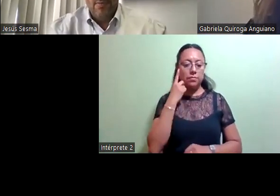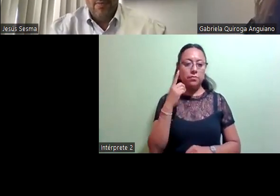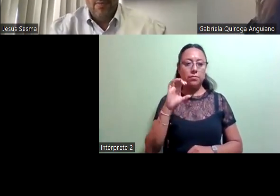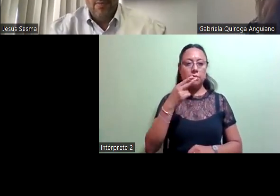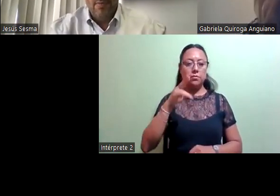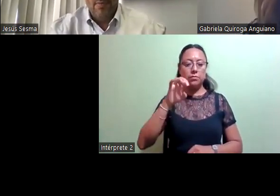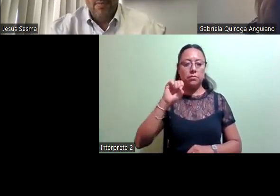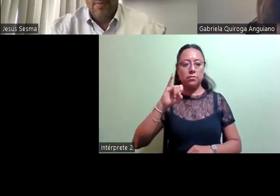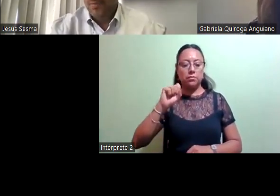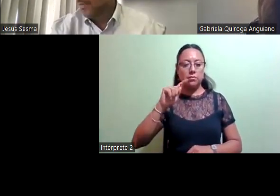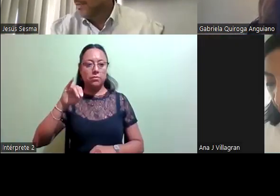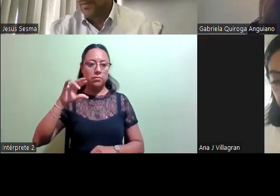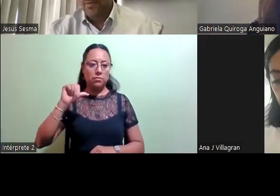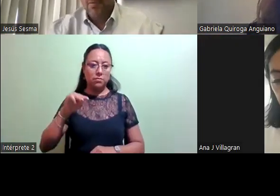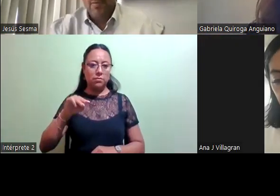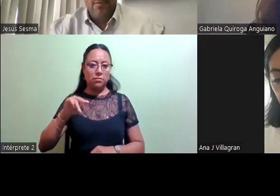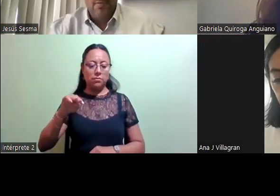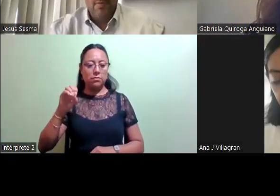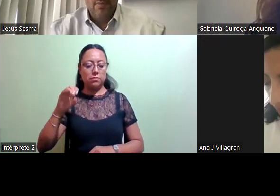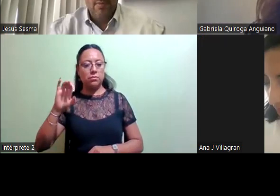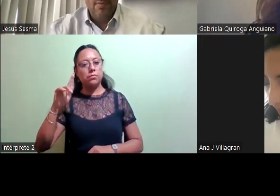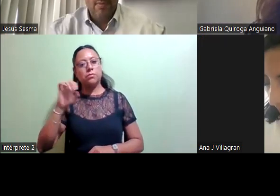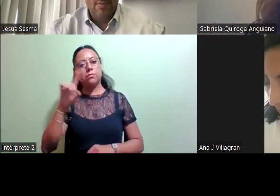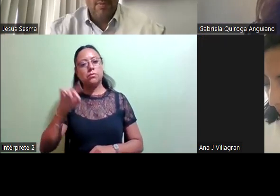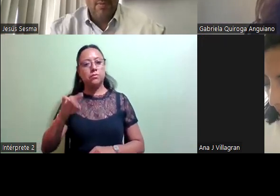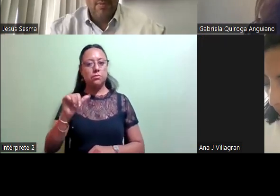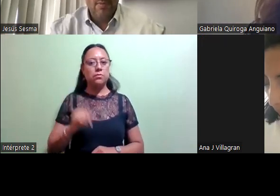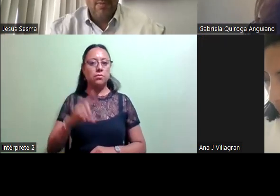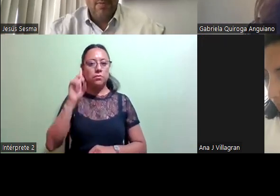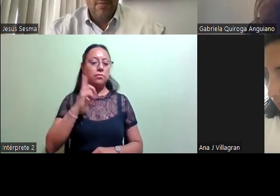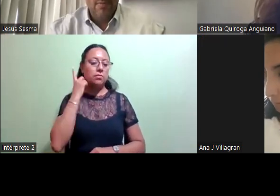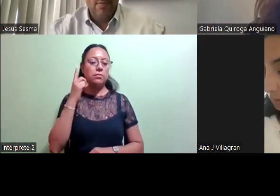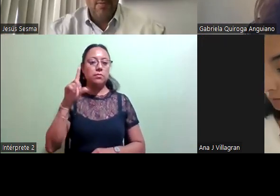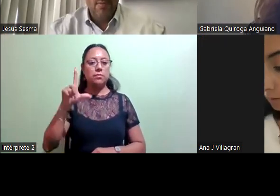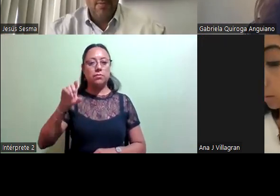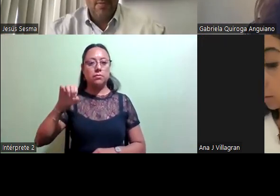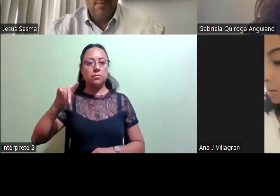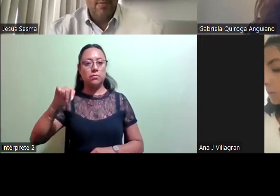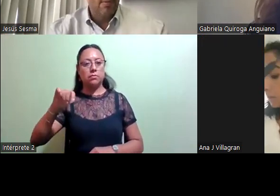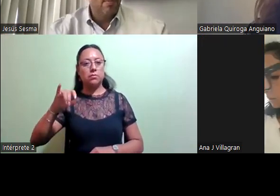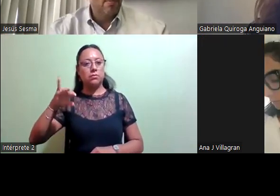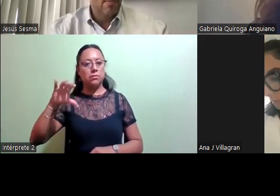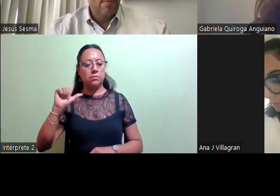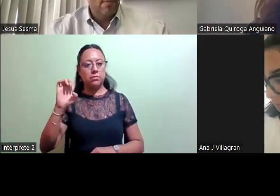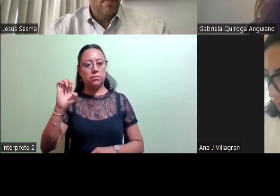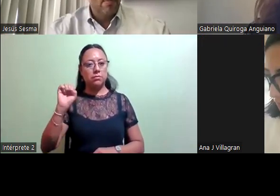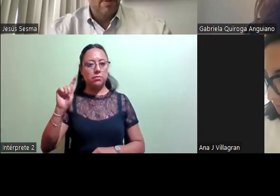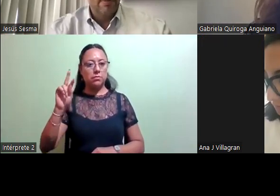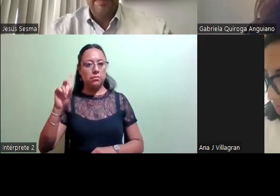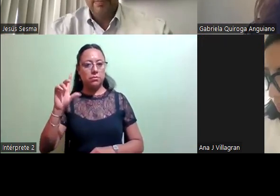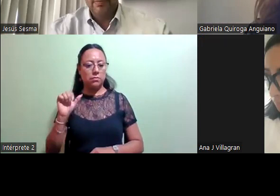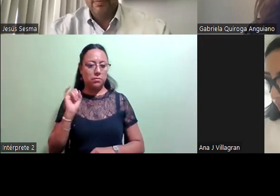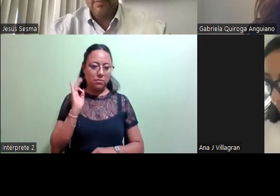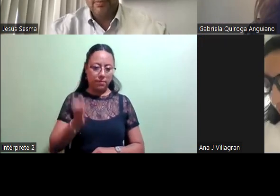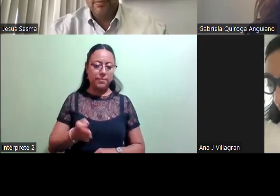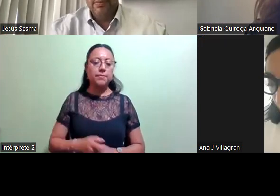Todavía no se incorpora. Diputada Leticia Estrada Hernández. Leticia Estrada, a favor. Muchas